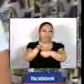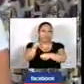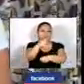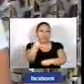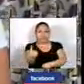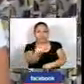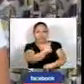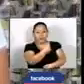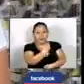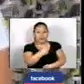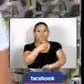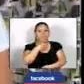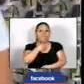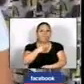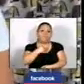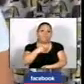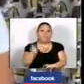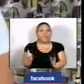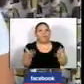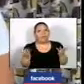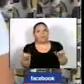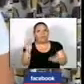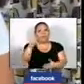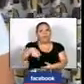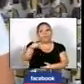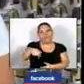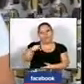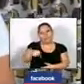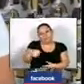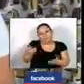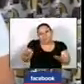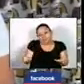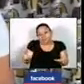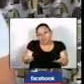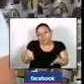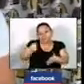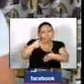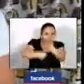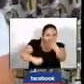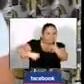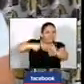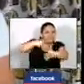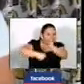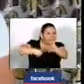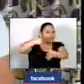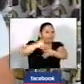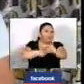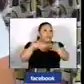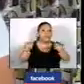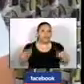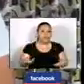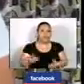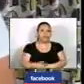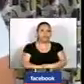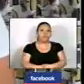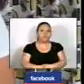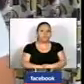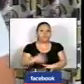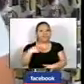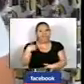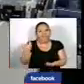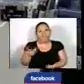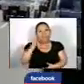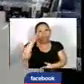personas las ha estado afectando. Aquí siempre luchando cada día más, siempre saliendo